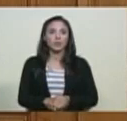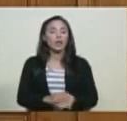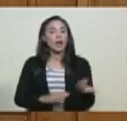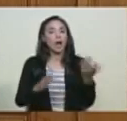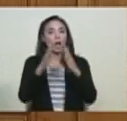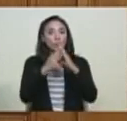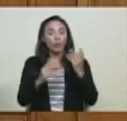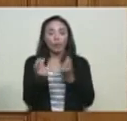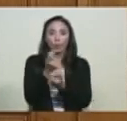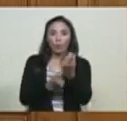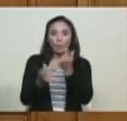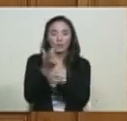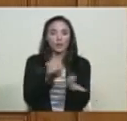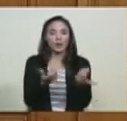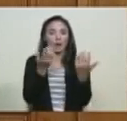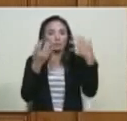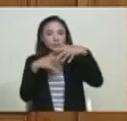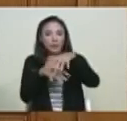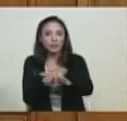reconversión económica integral